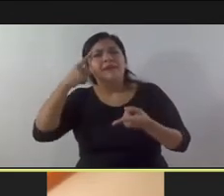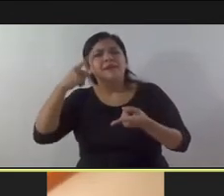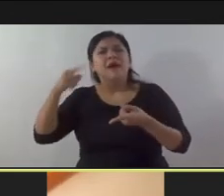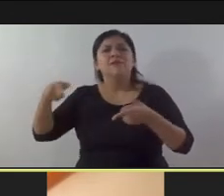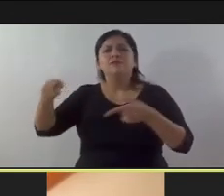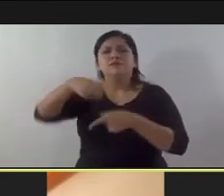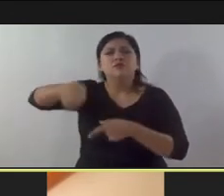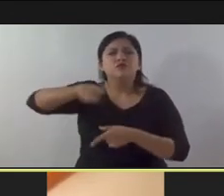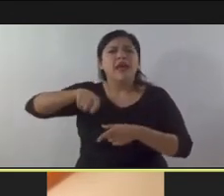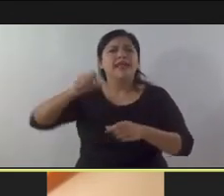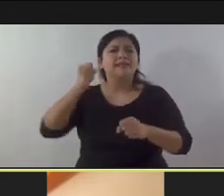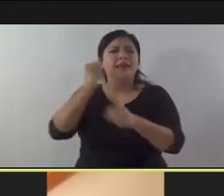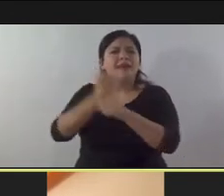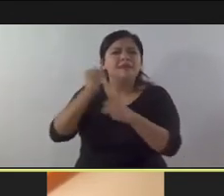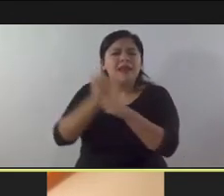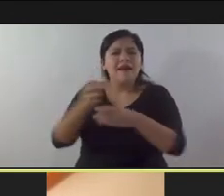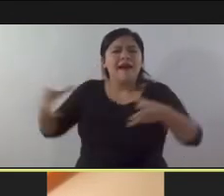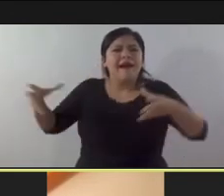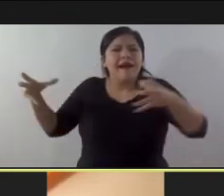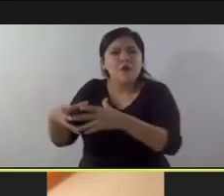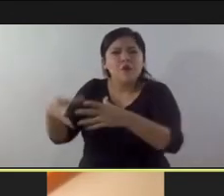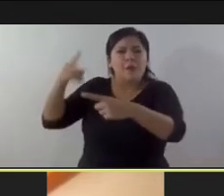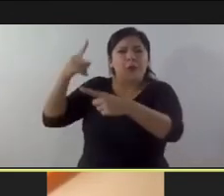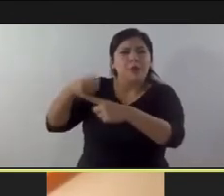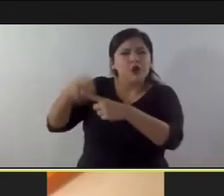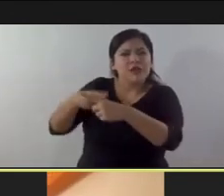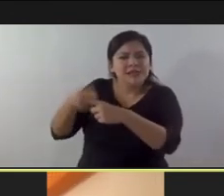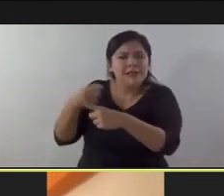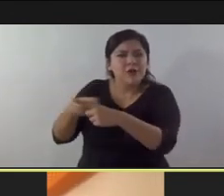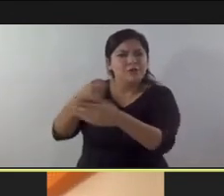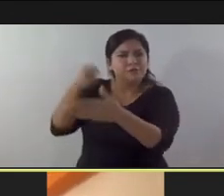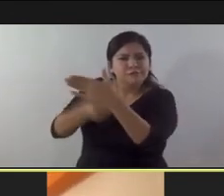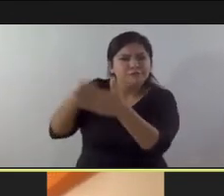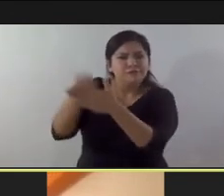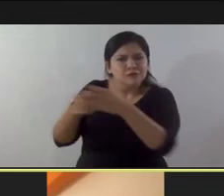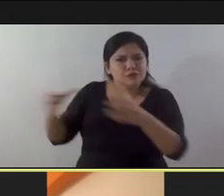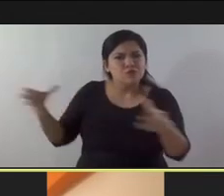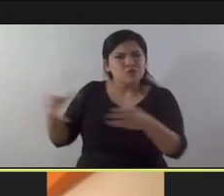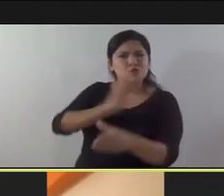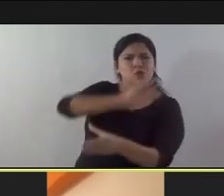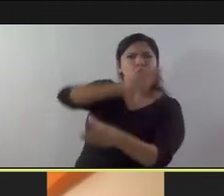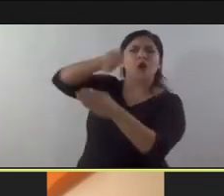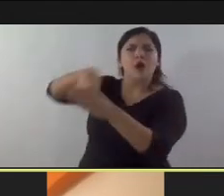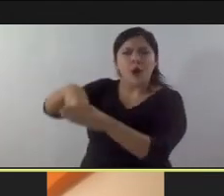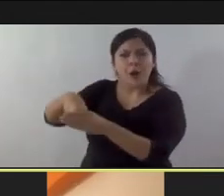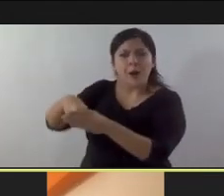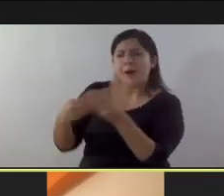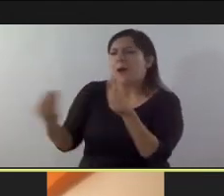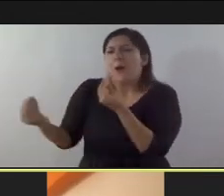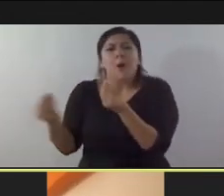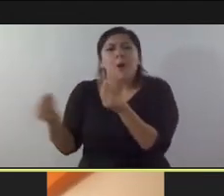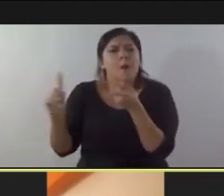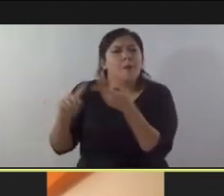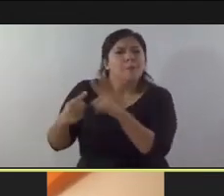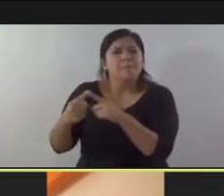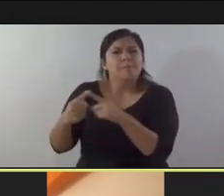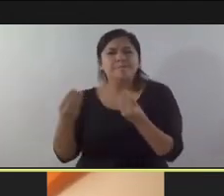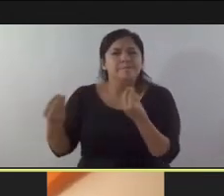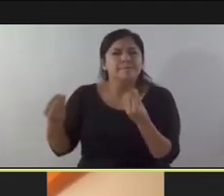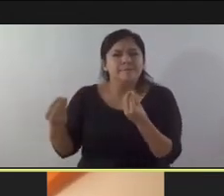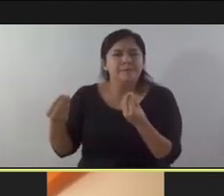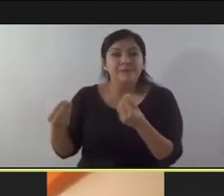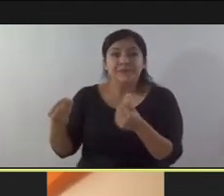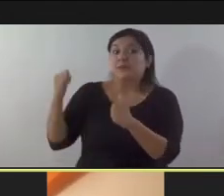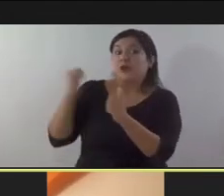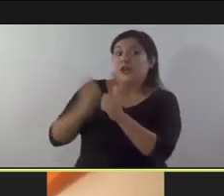en movimientos políticos? En este sentido, me parece muy interesante señalar que, por ejemplo, en la historia de